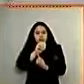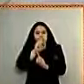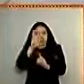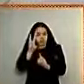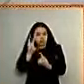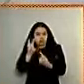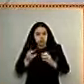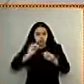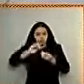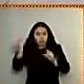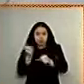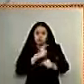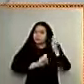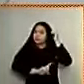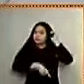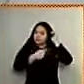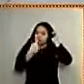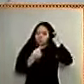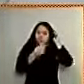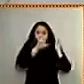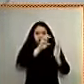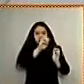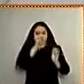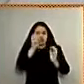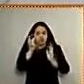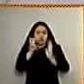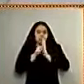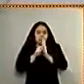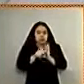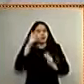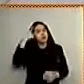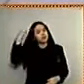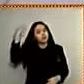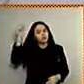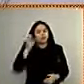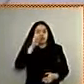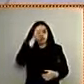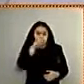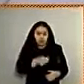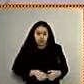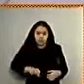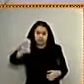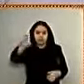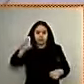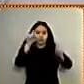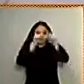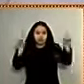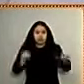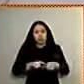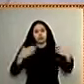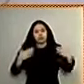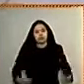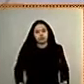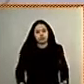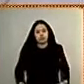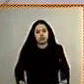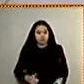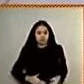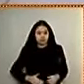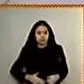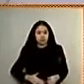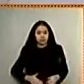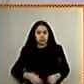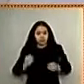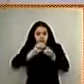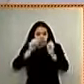6, número ganador de la diaria es el 06 con su símbolo de sueños elefante. En el cuadro del cuerpo representado la barriga,